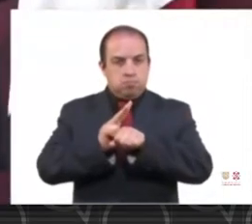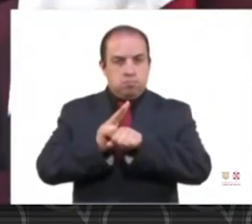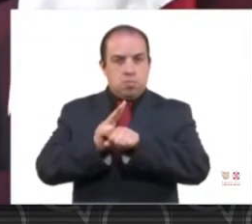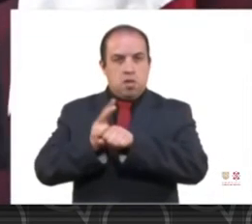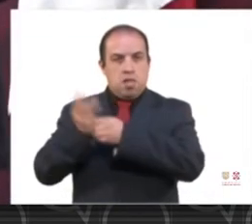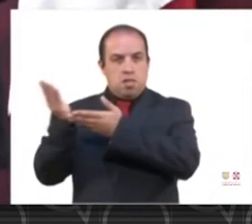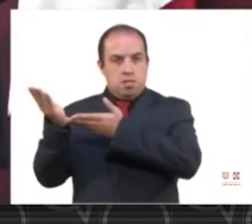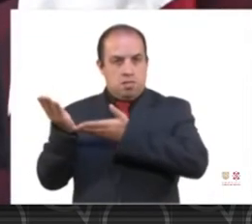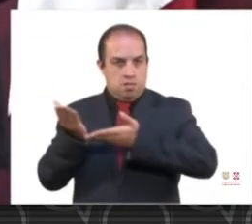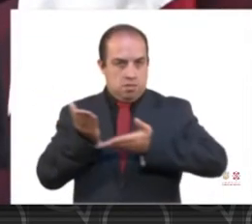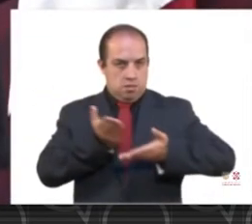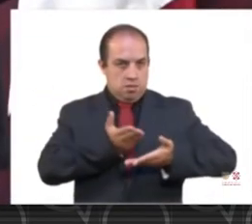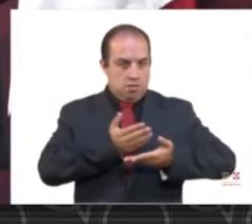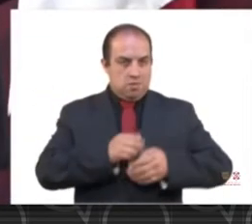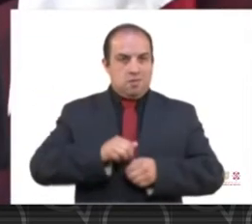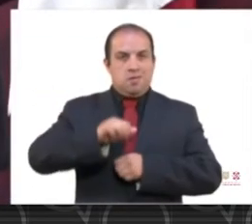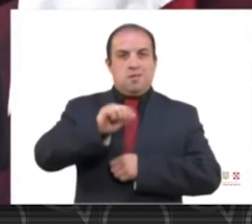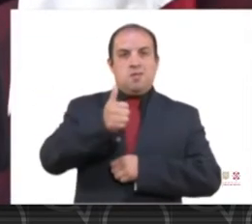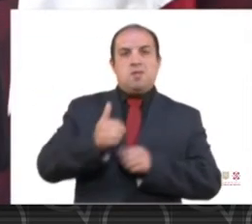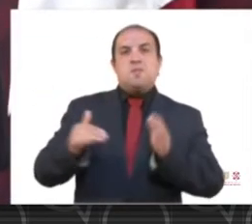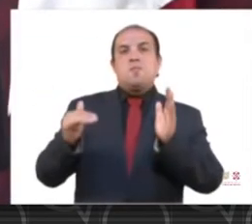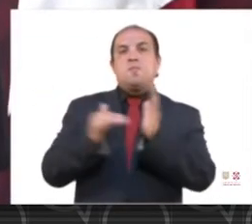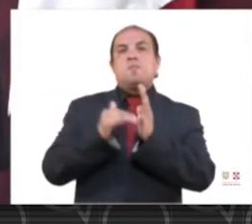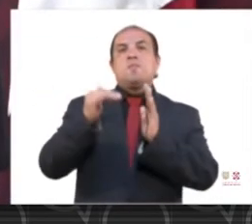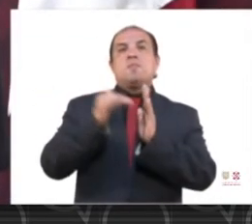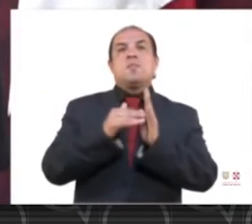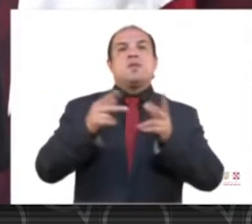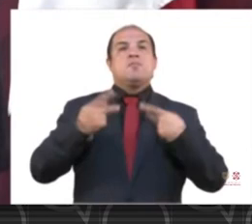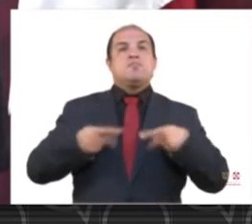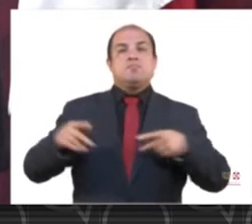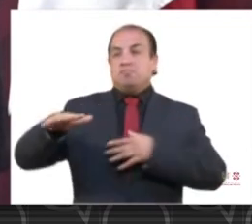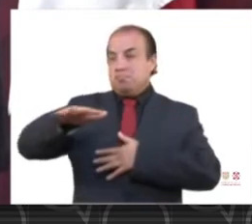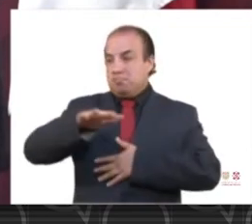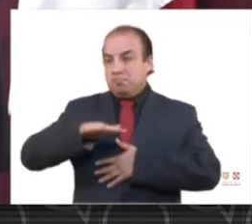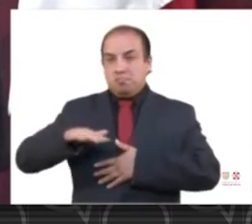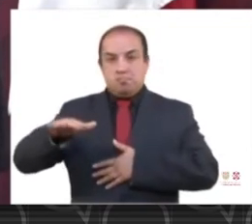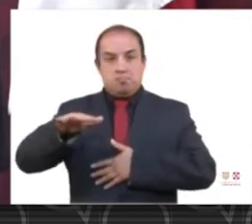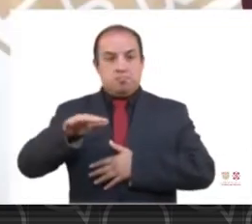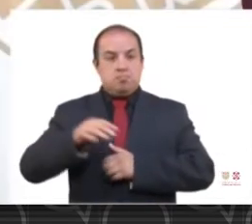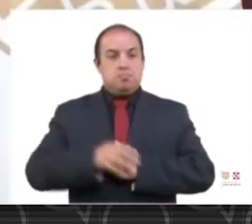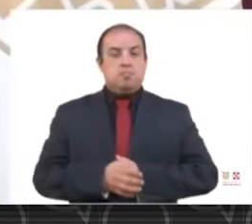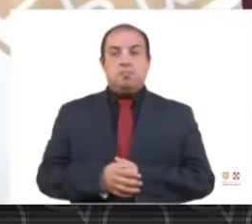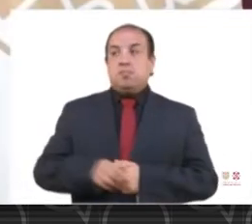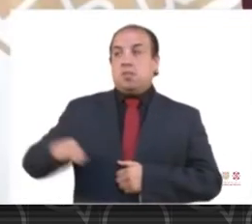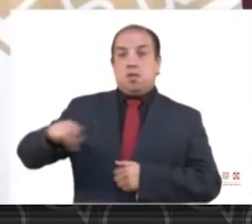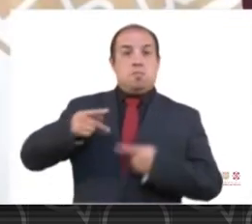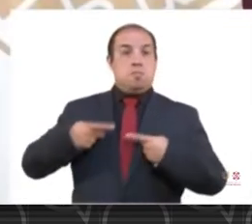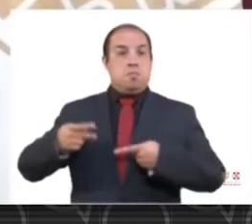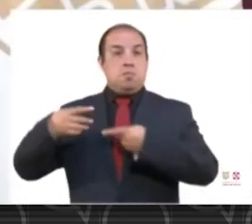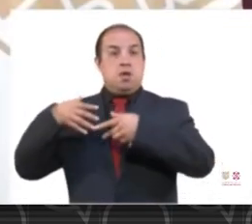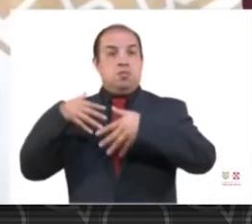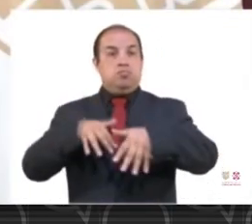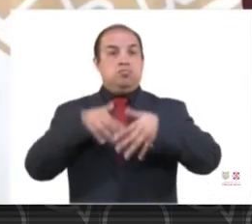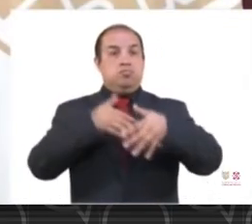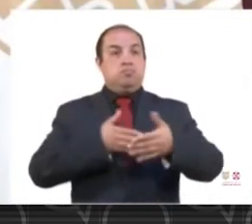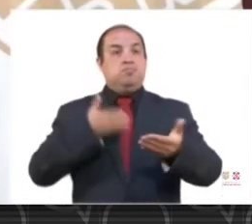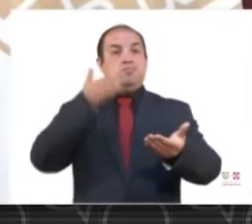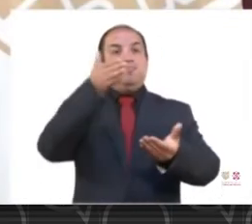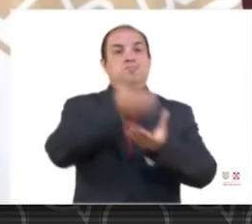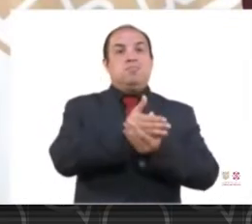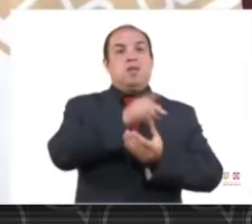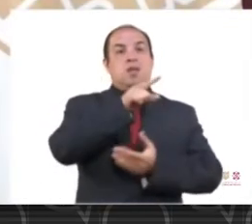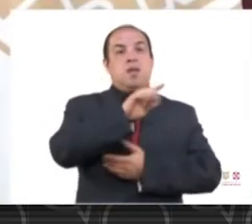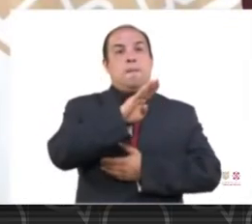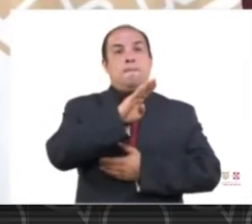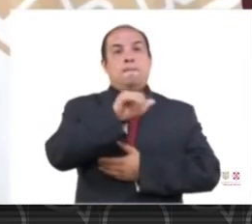afluencia de 11 millones de personas, de peregrinos que llegaron a la